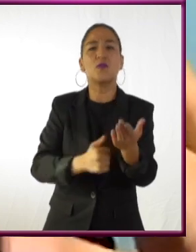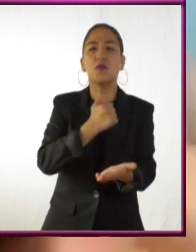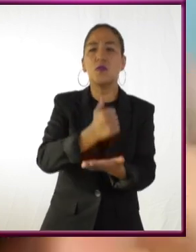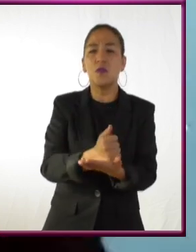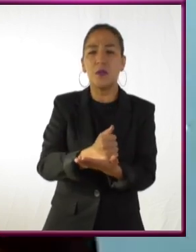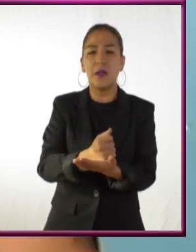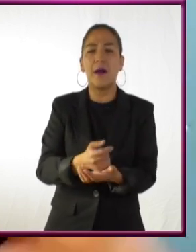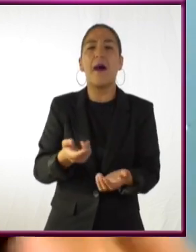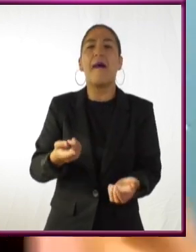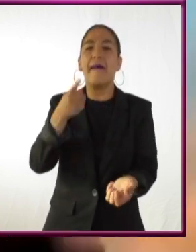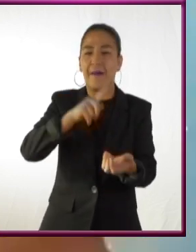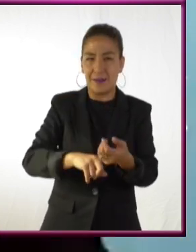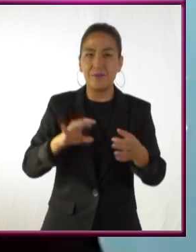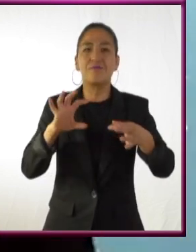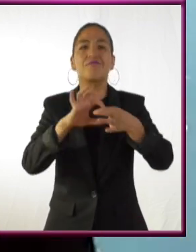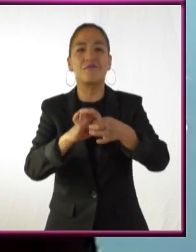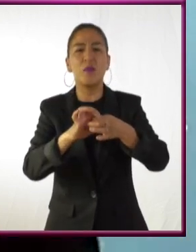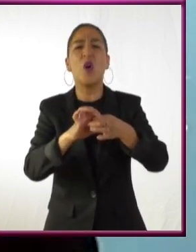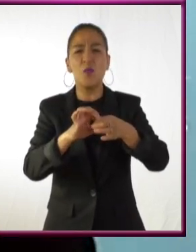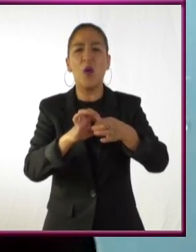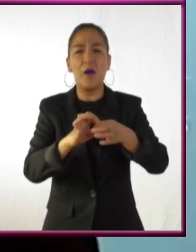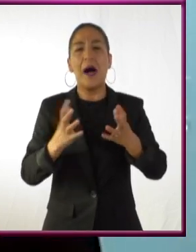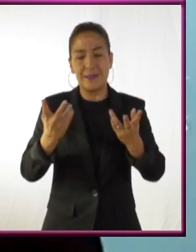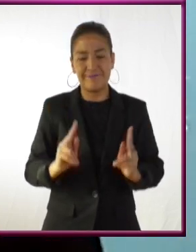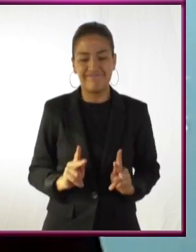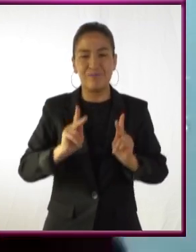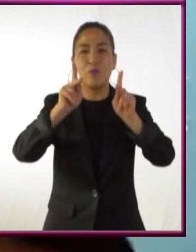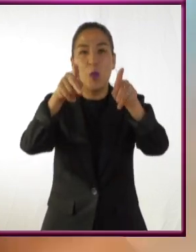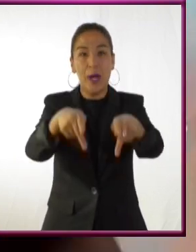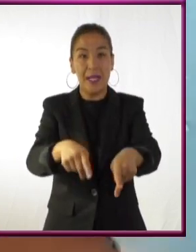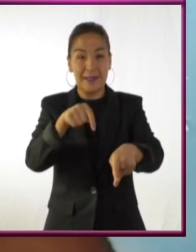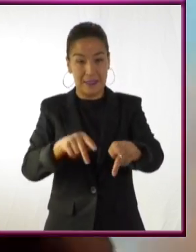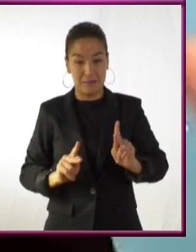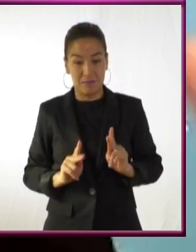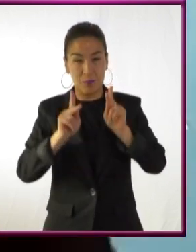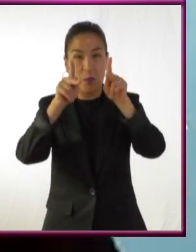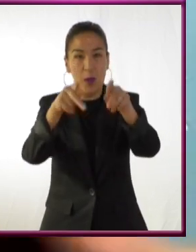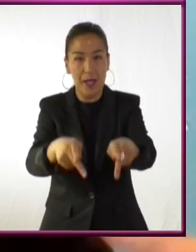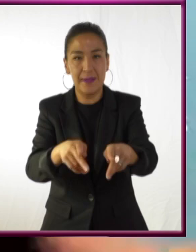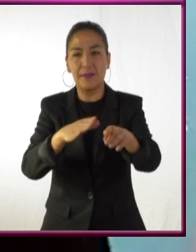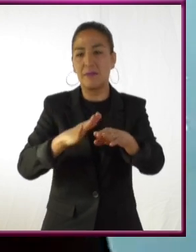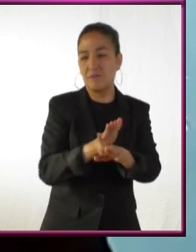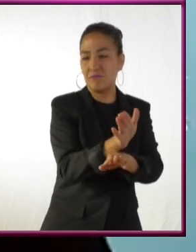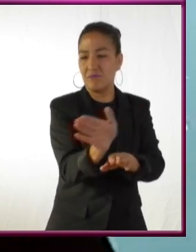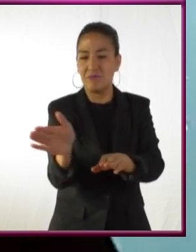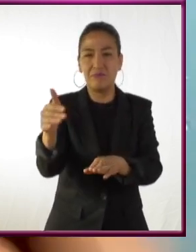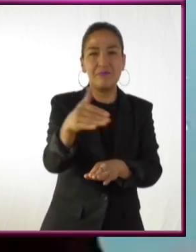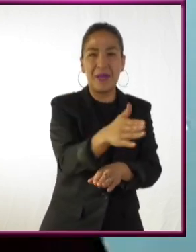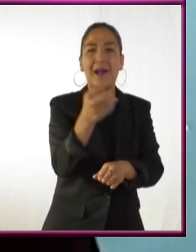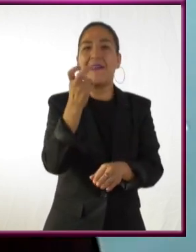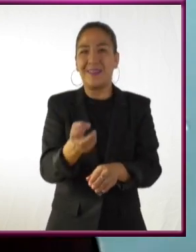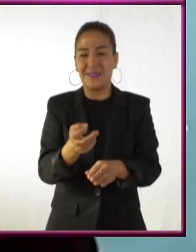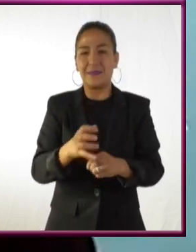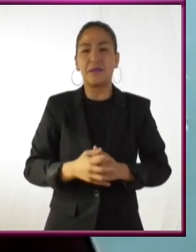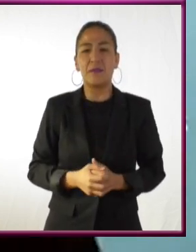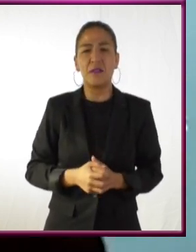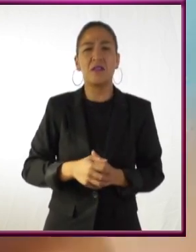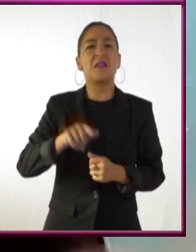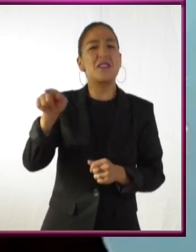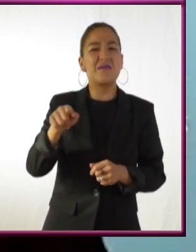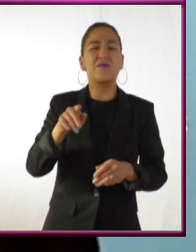secciones de la ciudad están unidas por puentes. Estos puentes conectan las diferentes secciones, y lo que se pregunta,